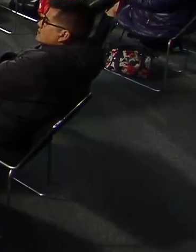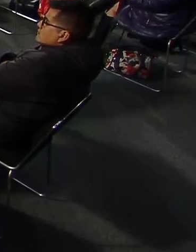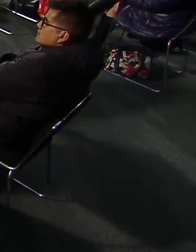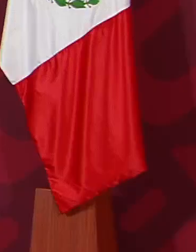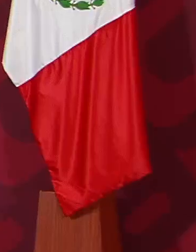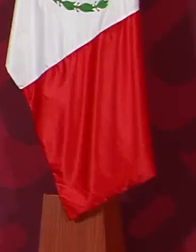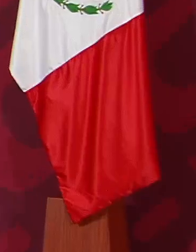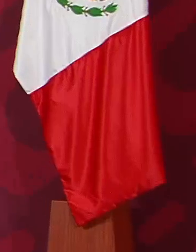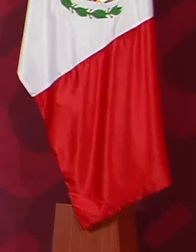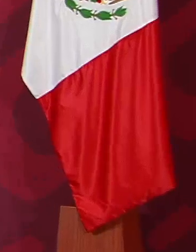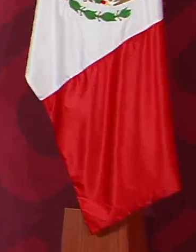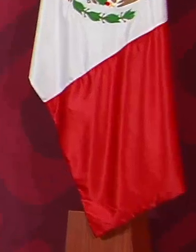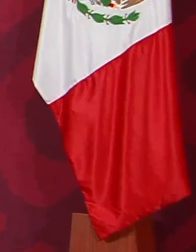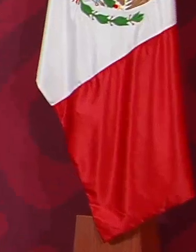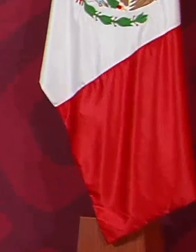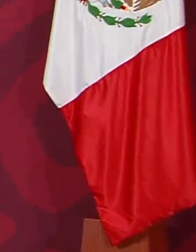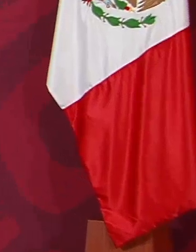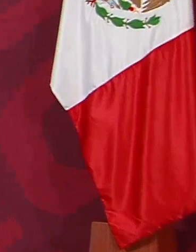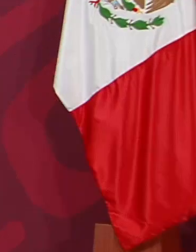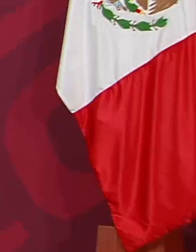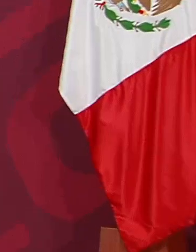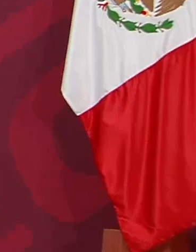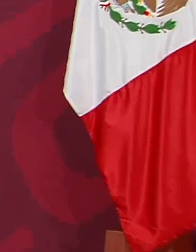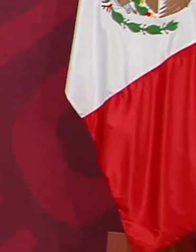venir a